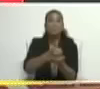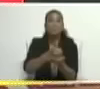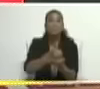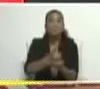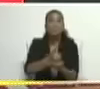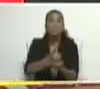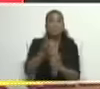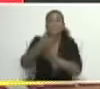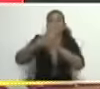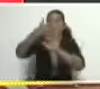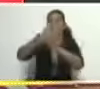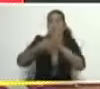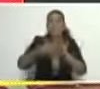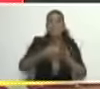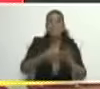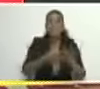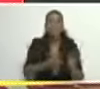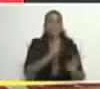Amén.